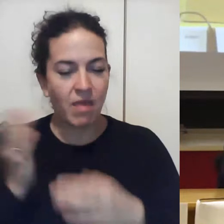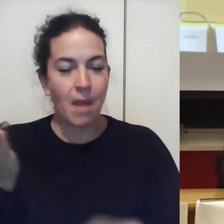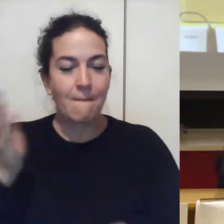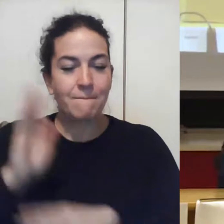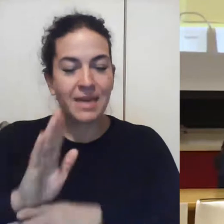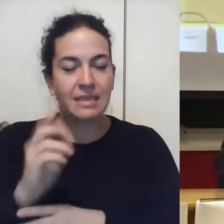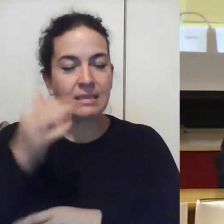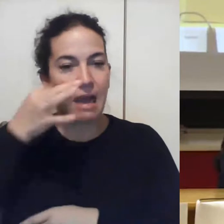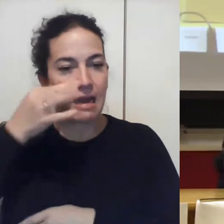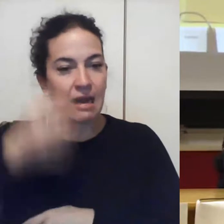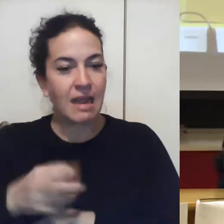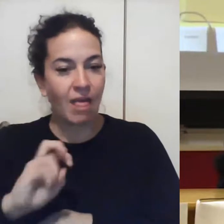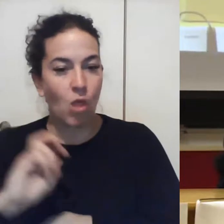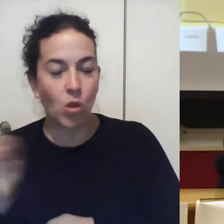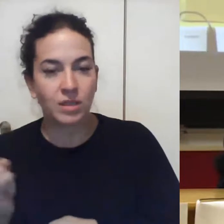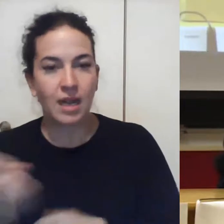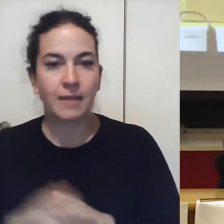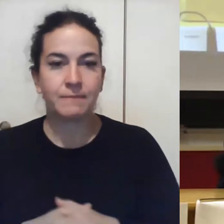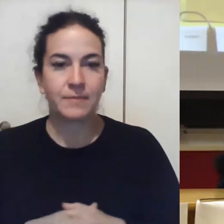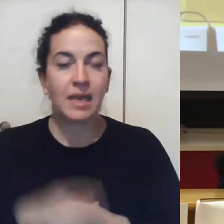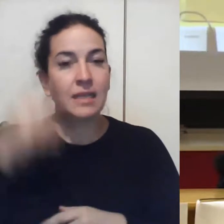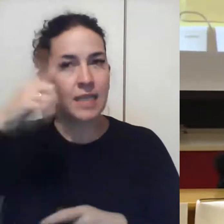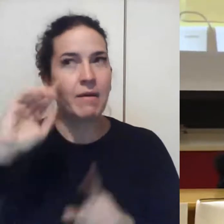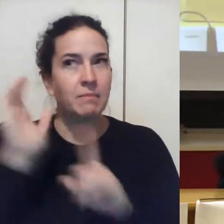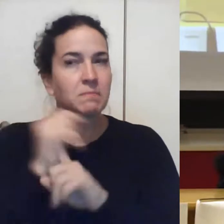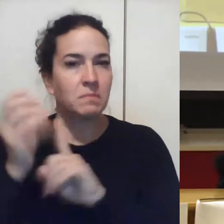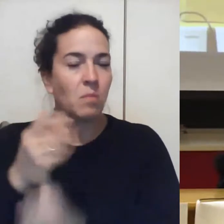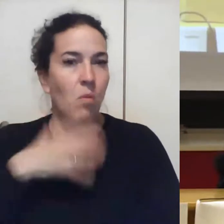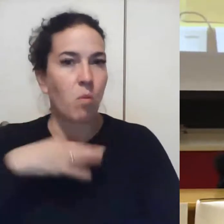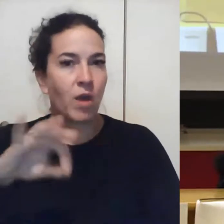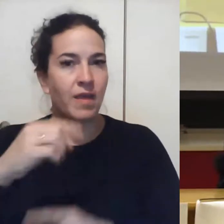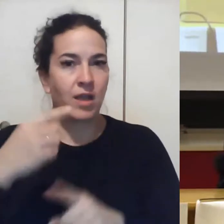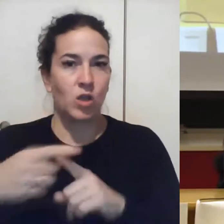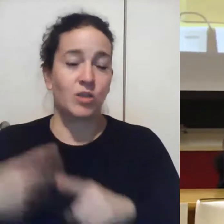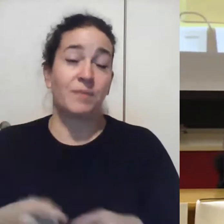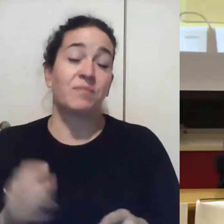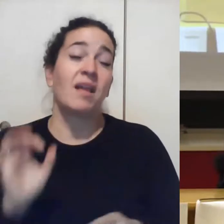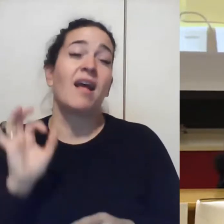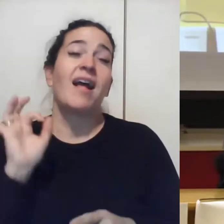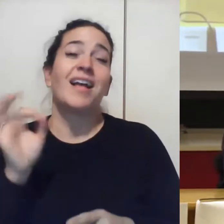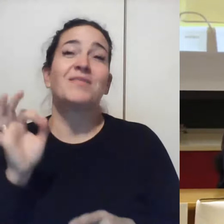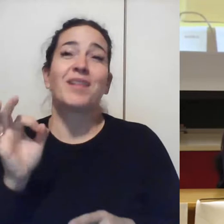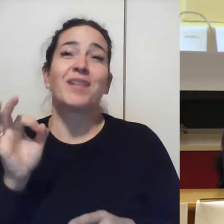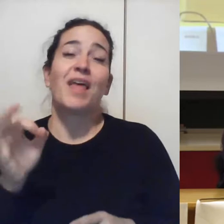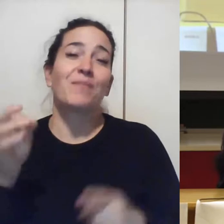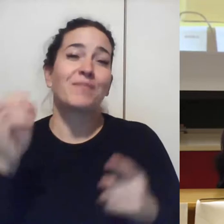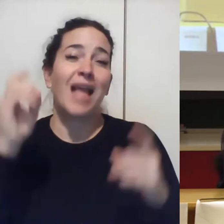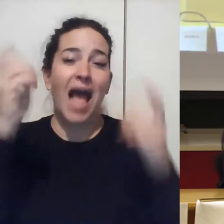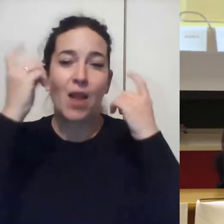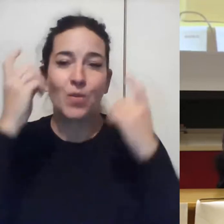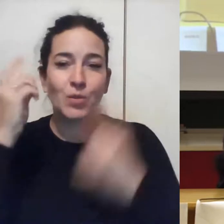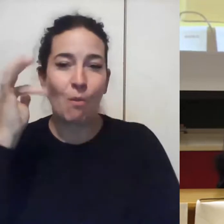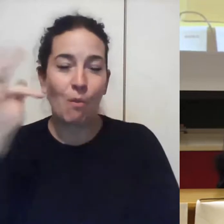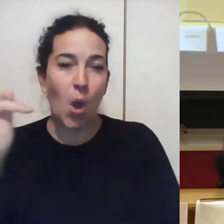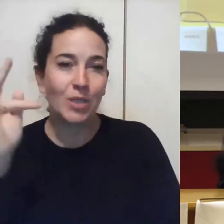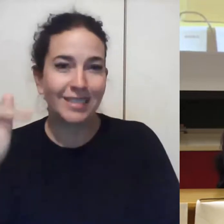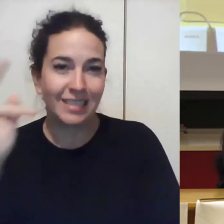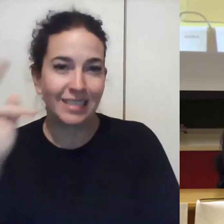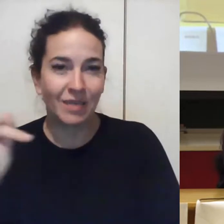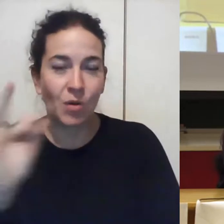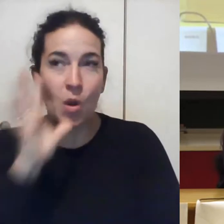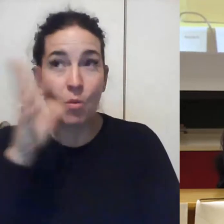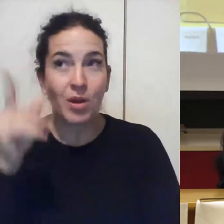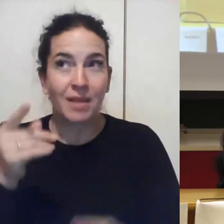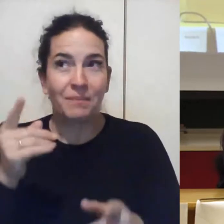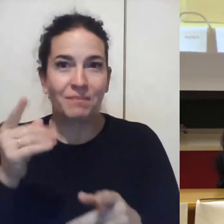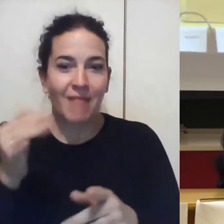que pueden conseguir. Entonces es cierto que nuestro público era muy positivo, porque ya parten de una visión